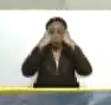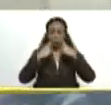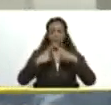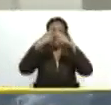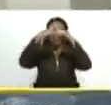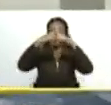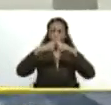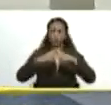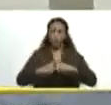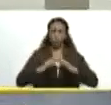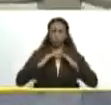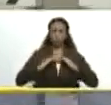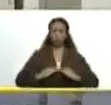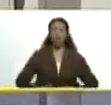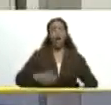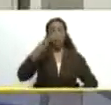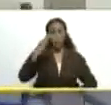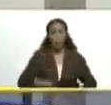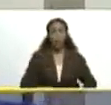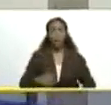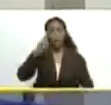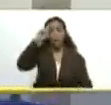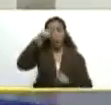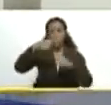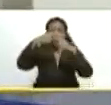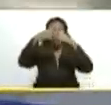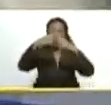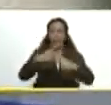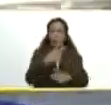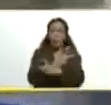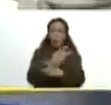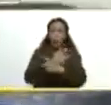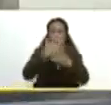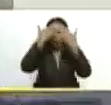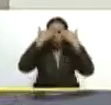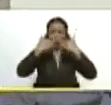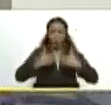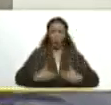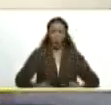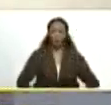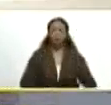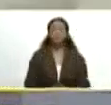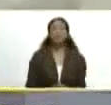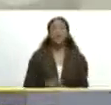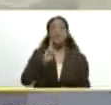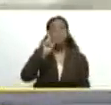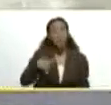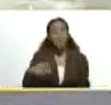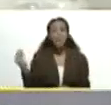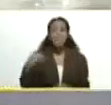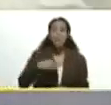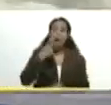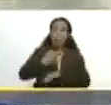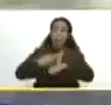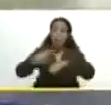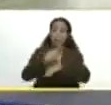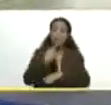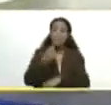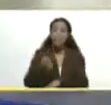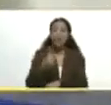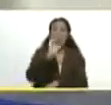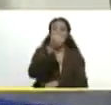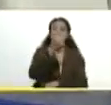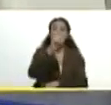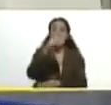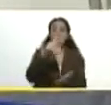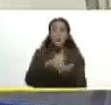de, portátil para garantizar lo que es los estudios radiológicos a nuestra población. Viene, como dice nuestro gobernador, a tener a más de